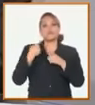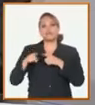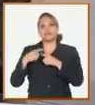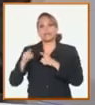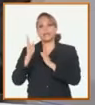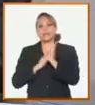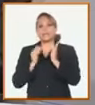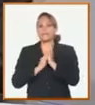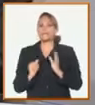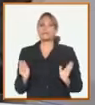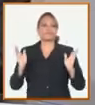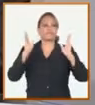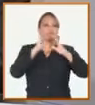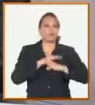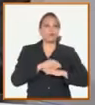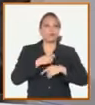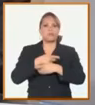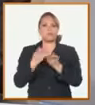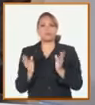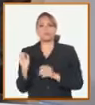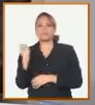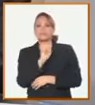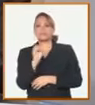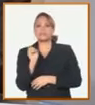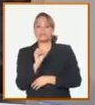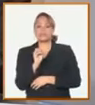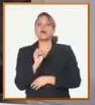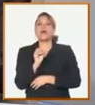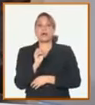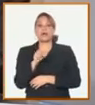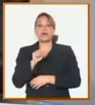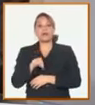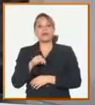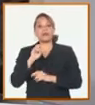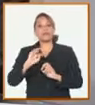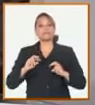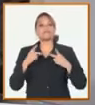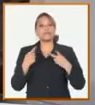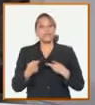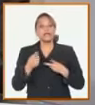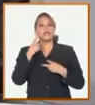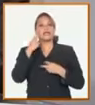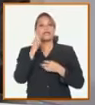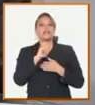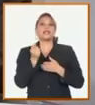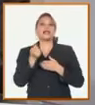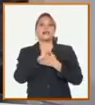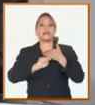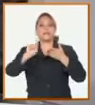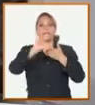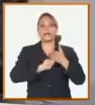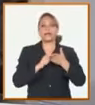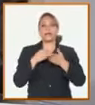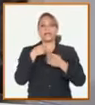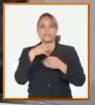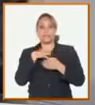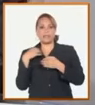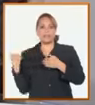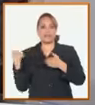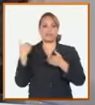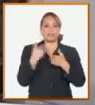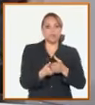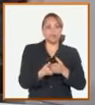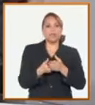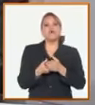como está previsto hay que ratificar que nosotros en el diseño que hasta ahora tenemos Bueno lo hemos explicado